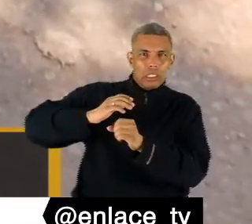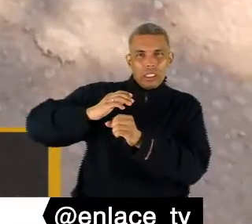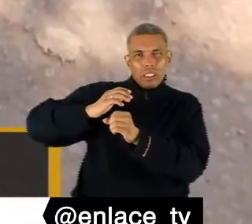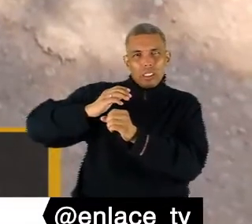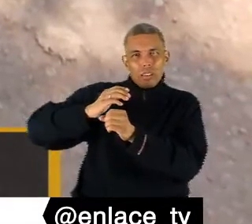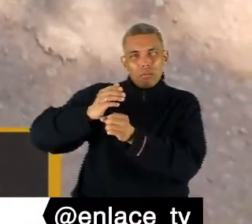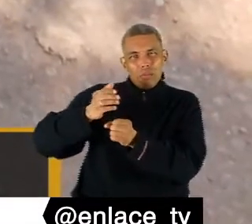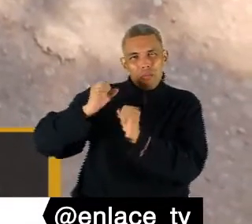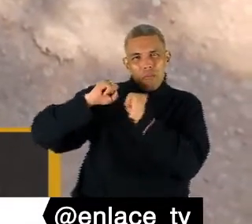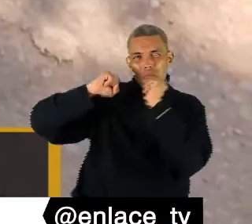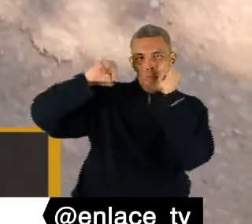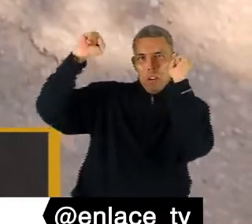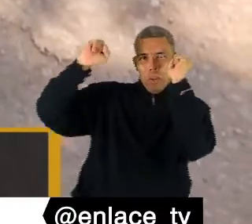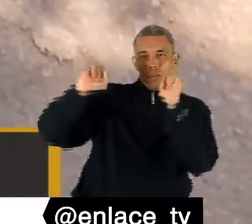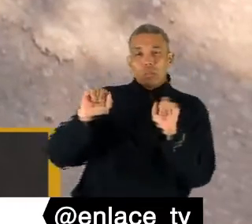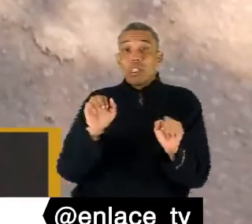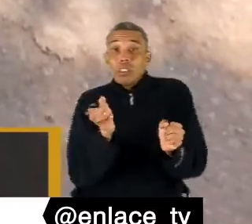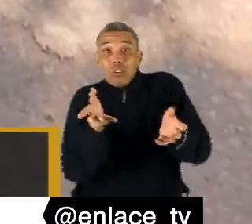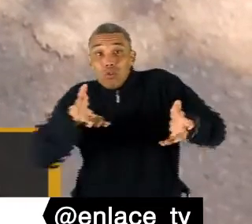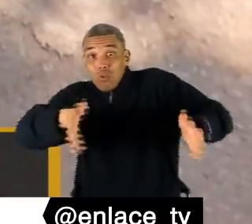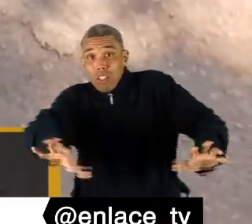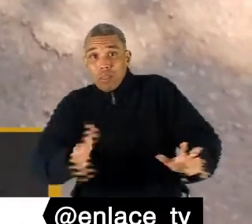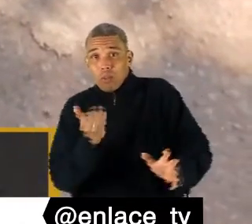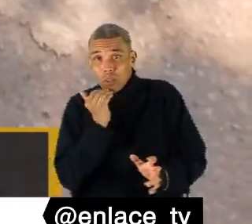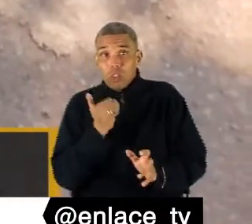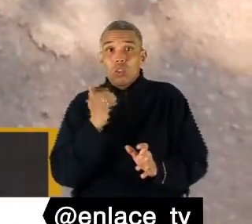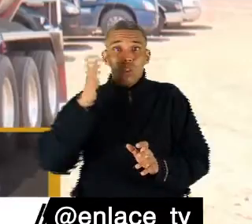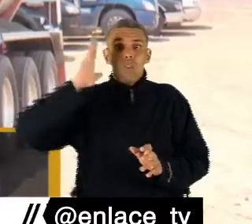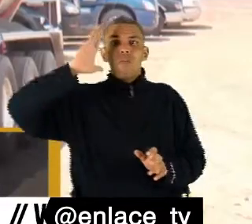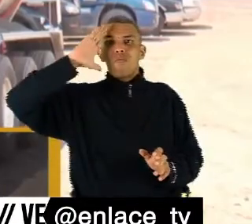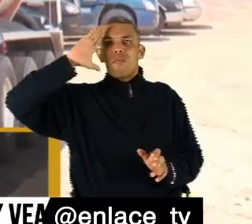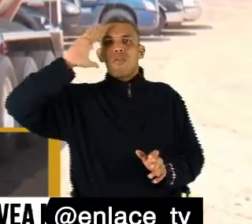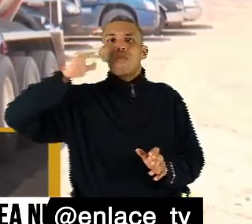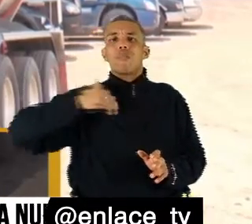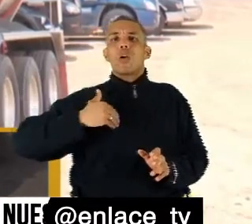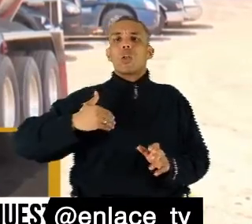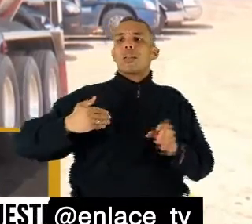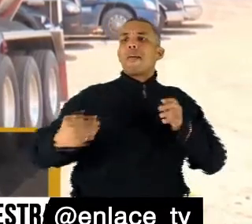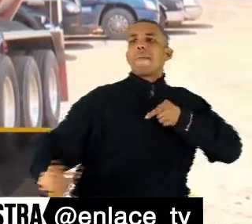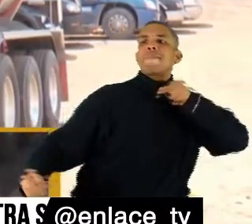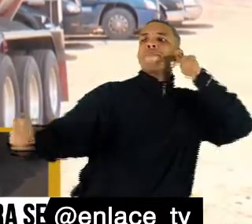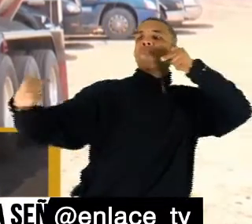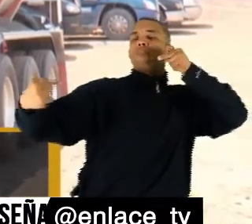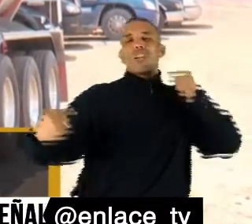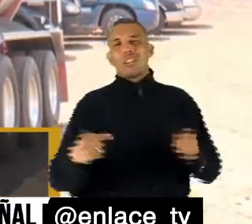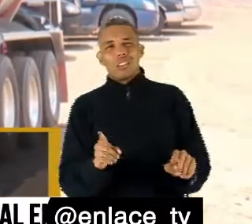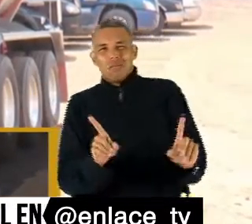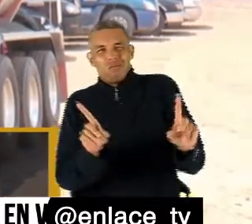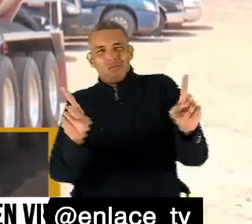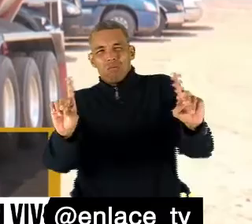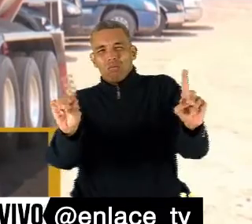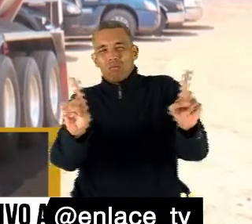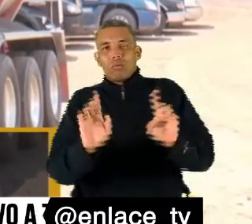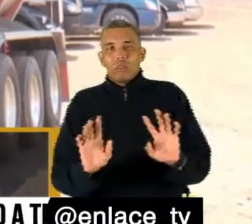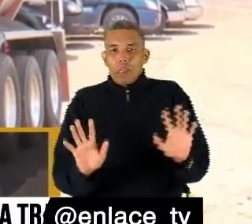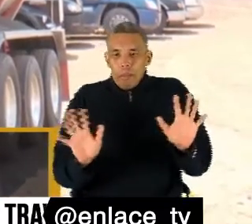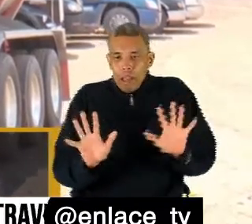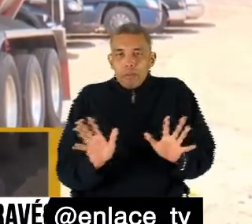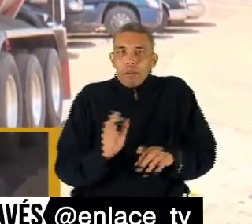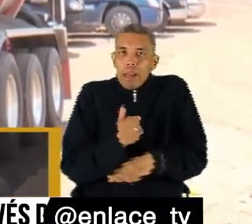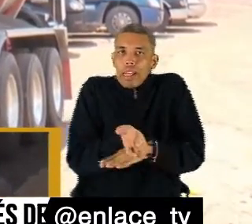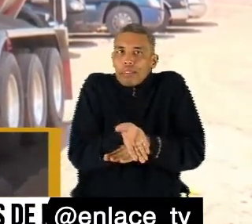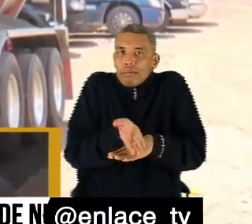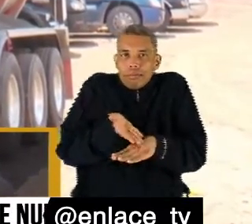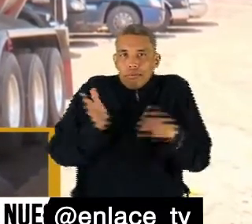nada de eso. No queremos que nos declaren ni vándalos ni nada de eso. Estamos esperando, dependiendo de cómo